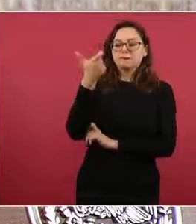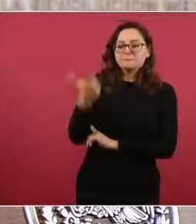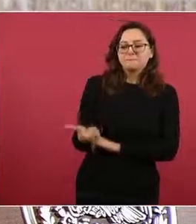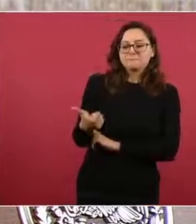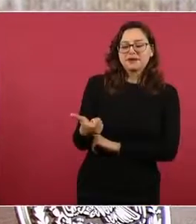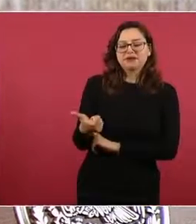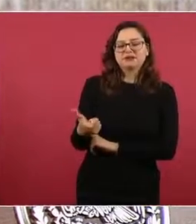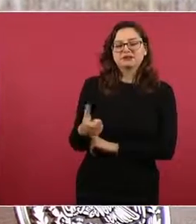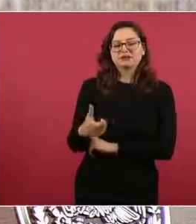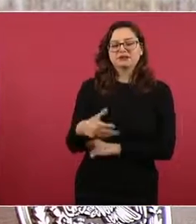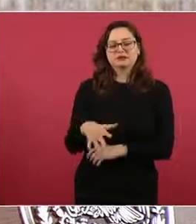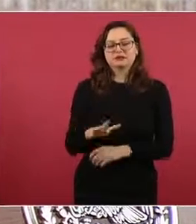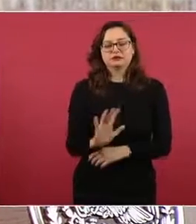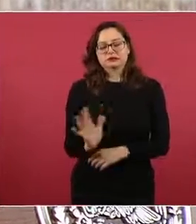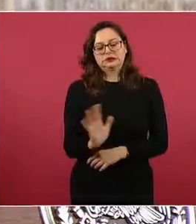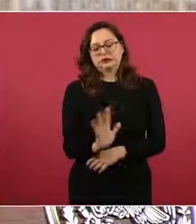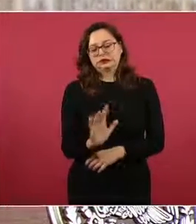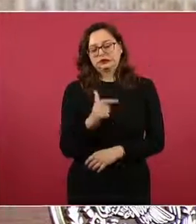decirle de esa forma, ¿no?